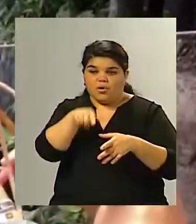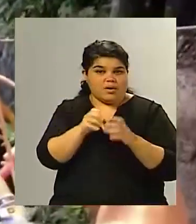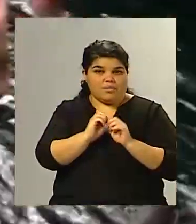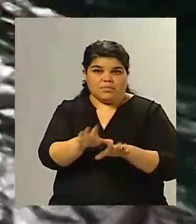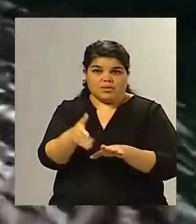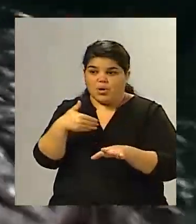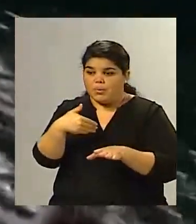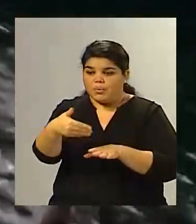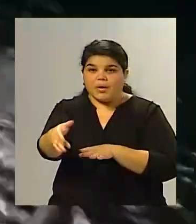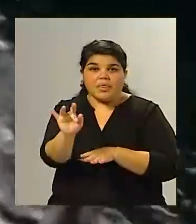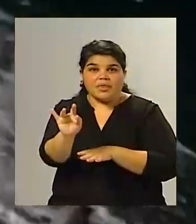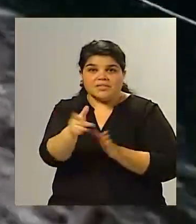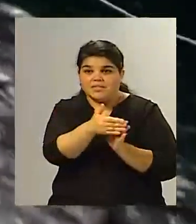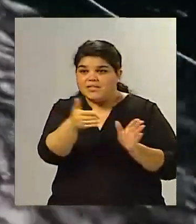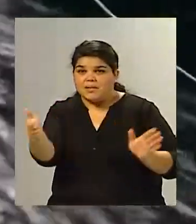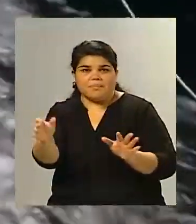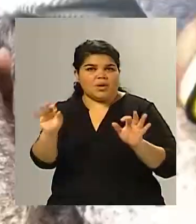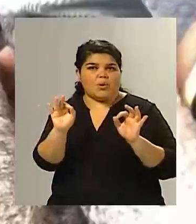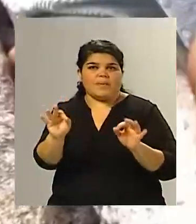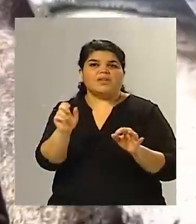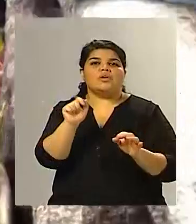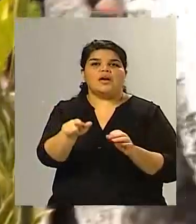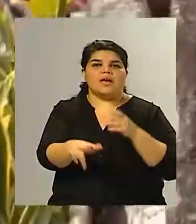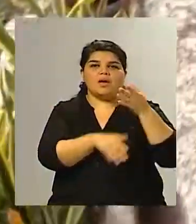de diciembre. Es todo temporada estudiantil, ellos tienen